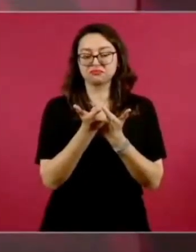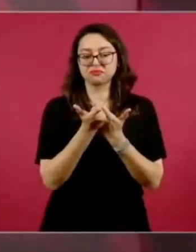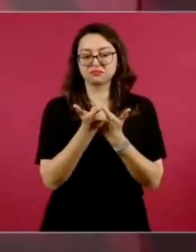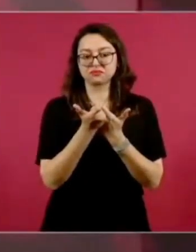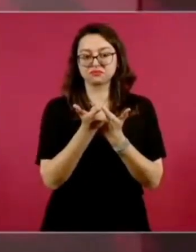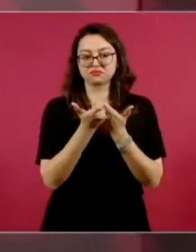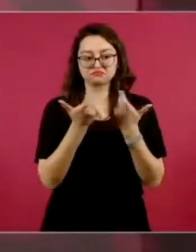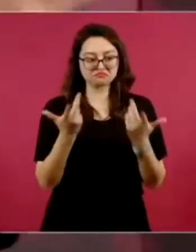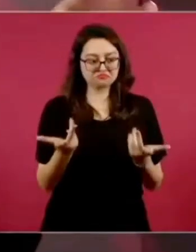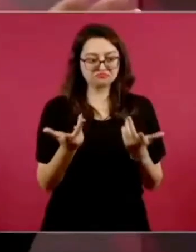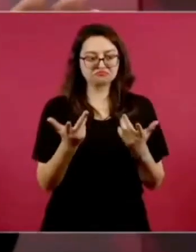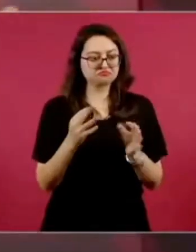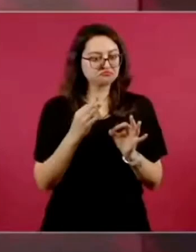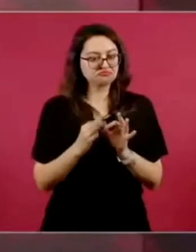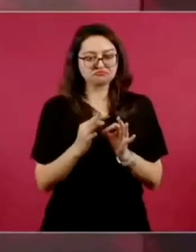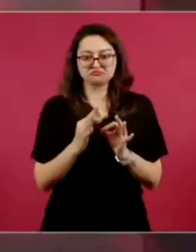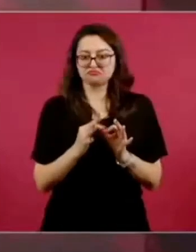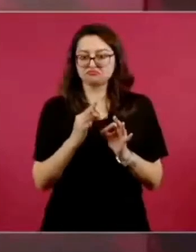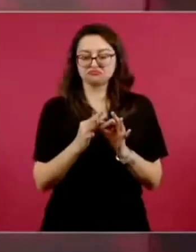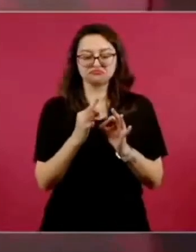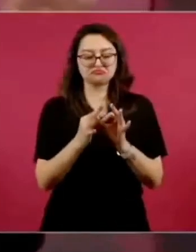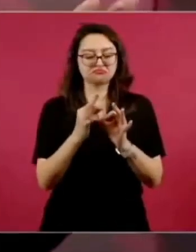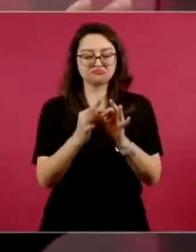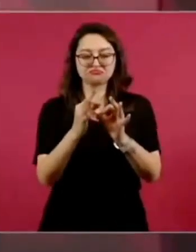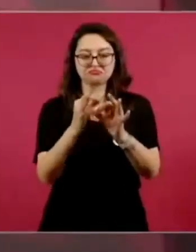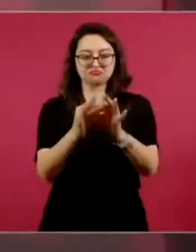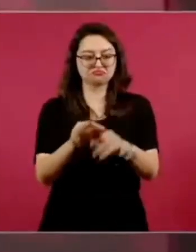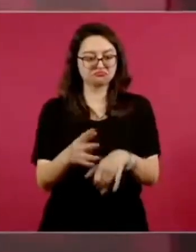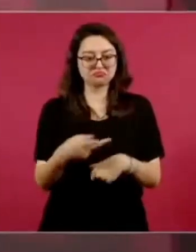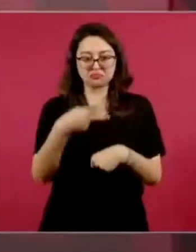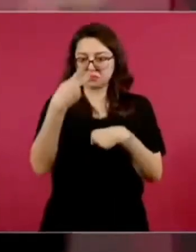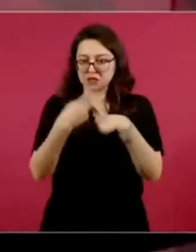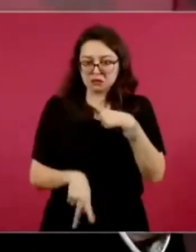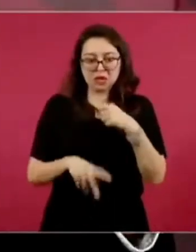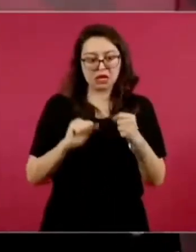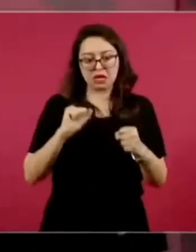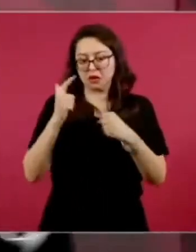no hay ningún riesgo de crisis,